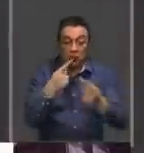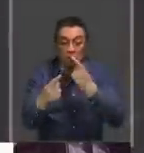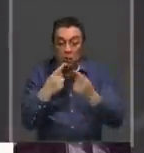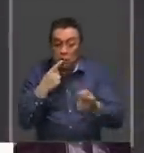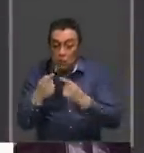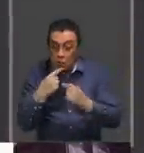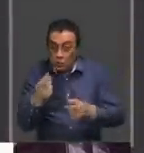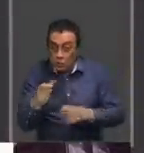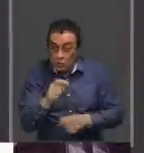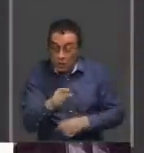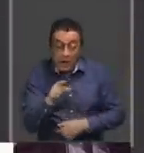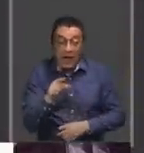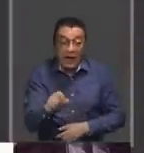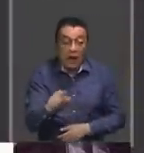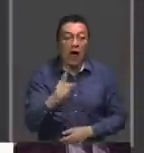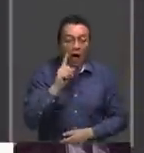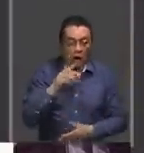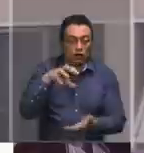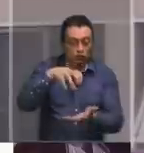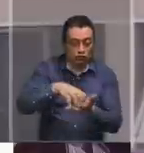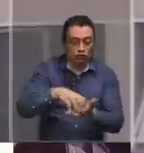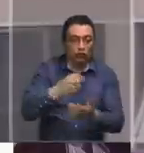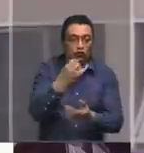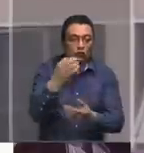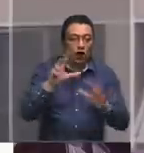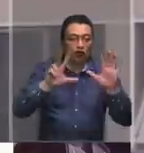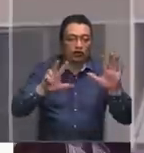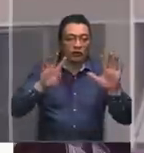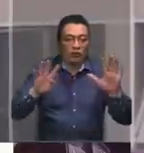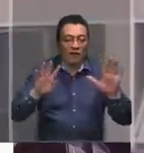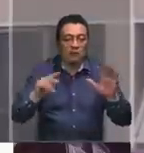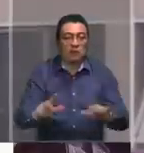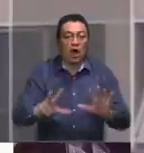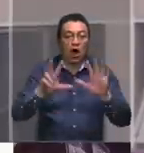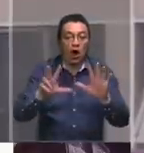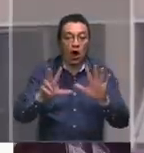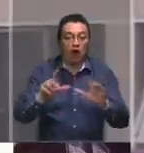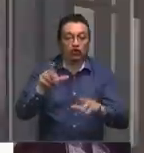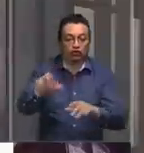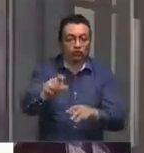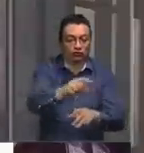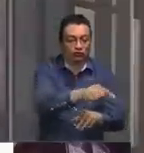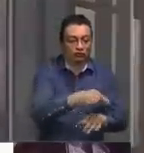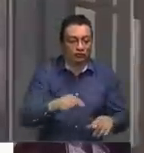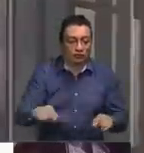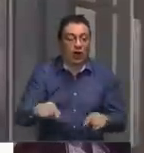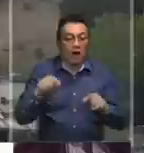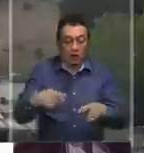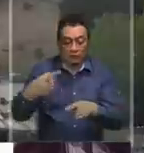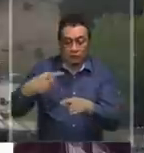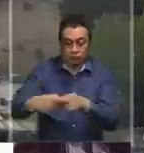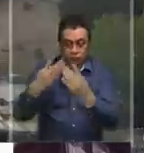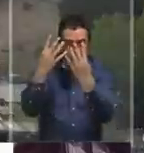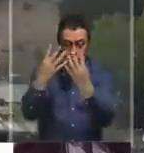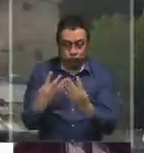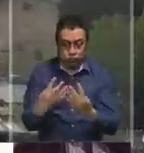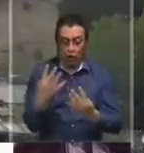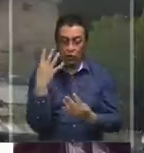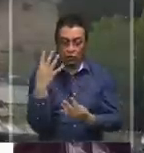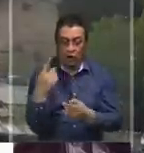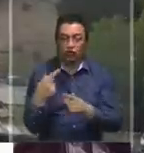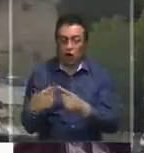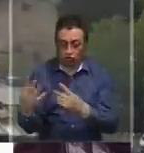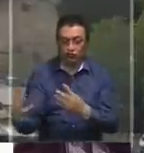reportajes Tele13, habita el módulo 89 con capacidad para 8 plazas. Por estos días comparte celda con 4 imputados